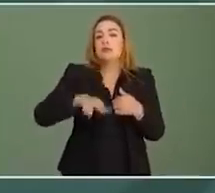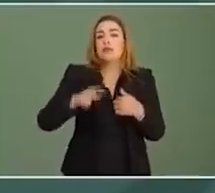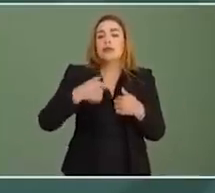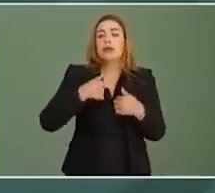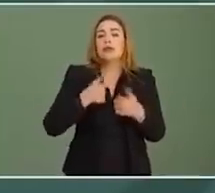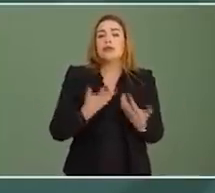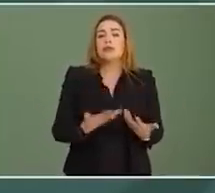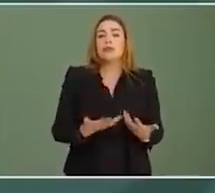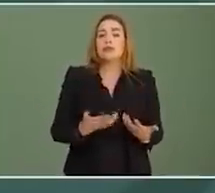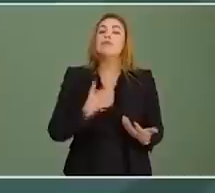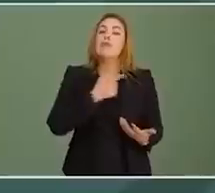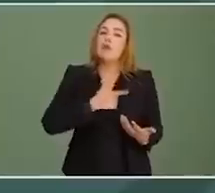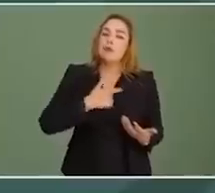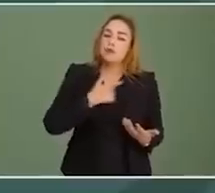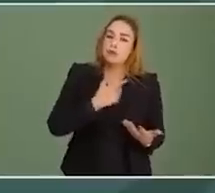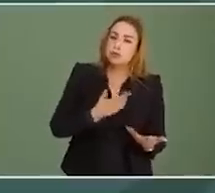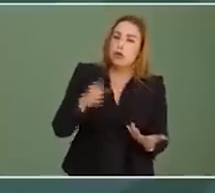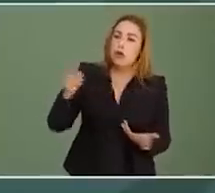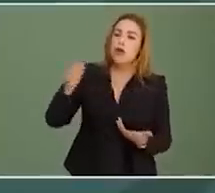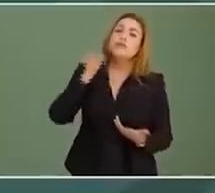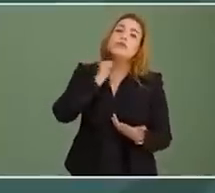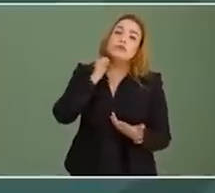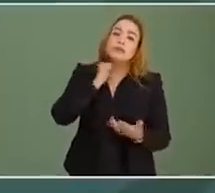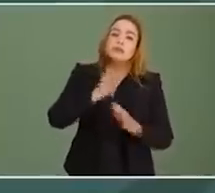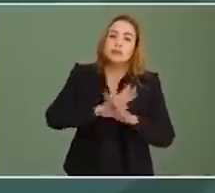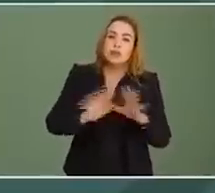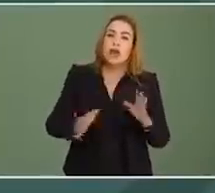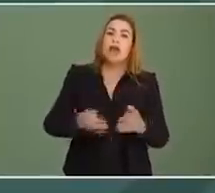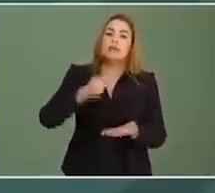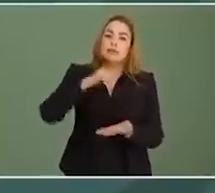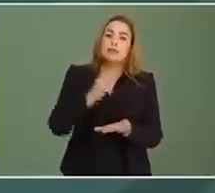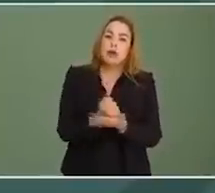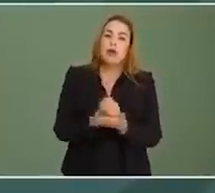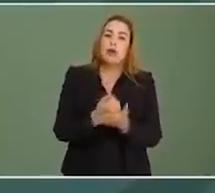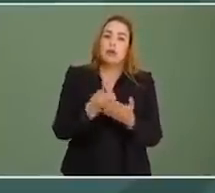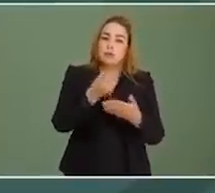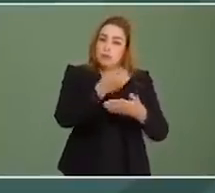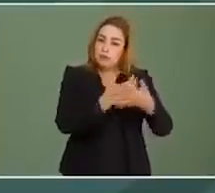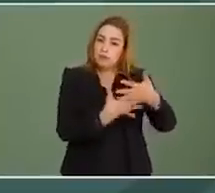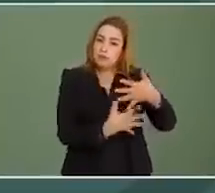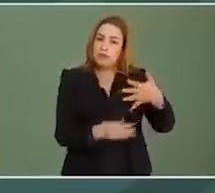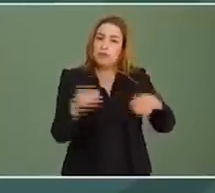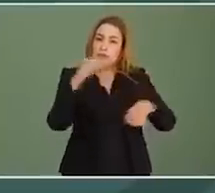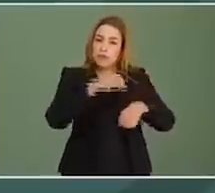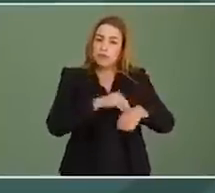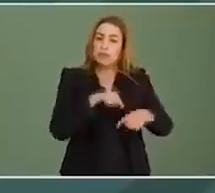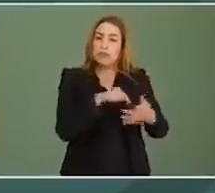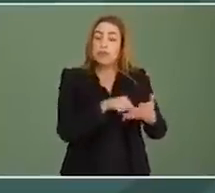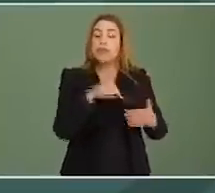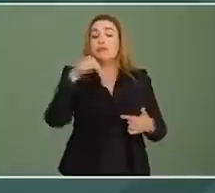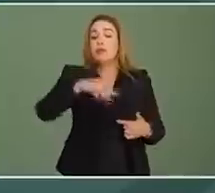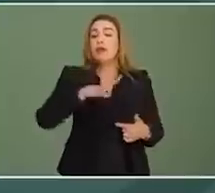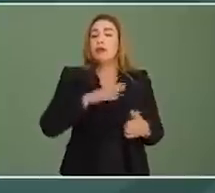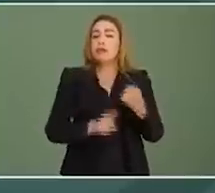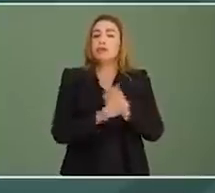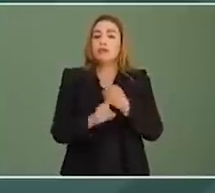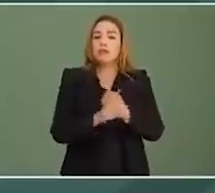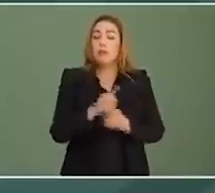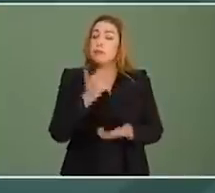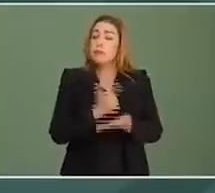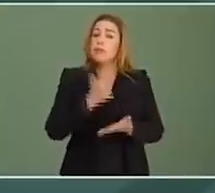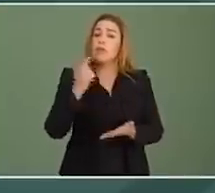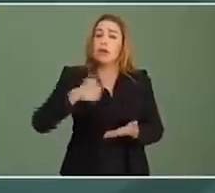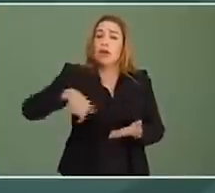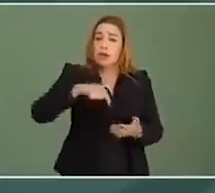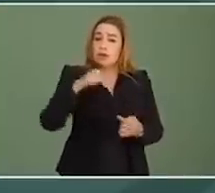se hubiese agregado el feminicidio porque tenemos un problema muy grave en nuestro país de este delito